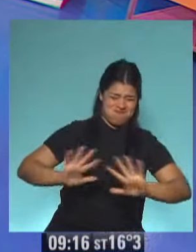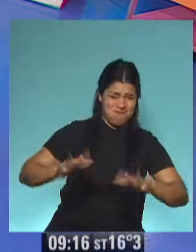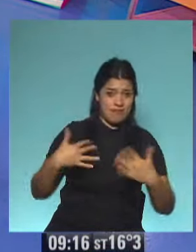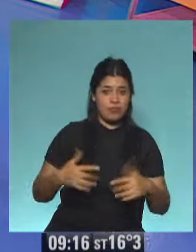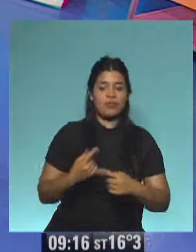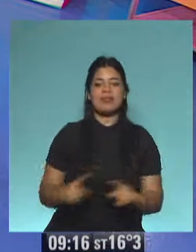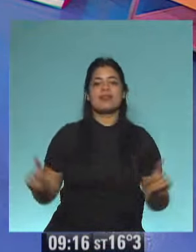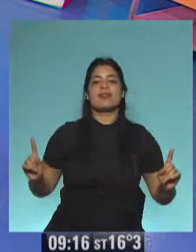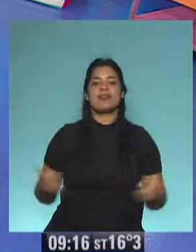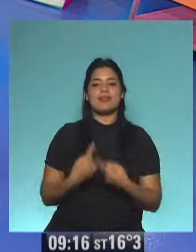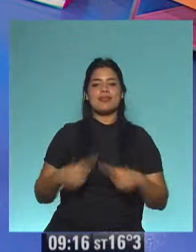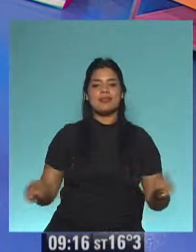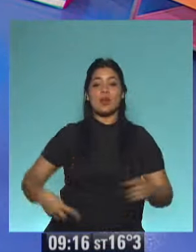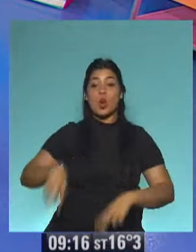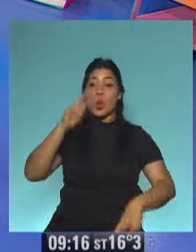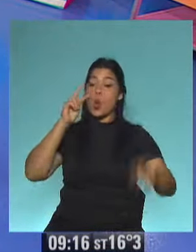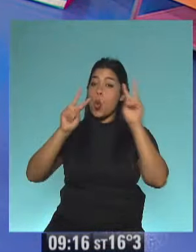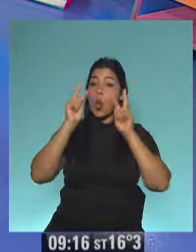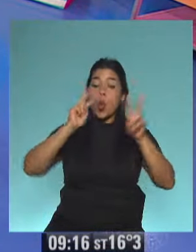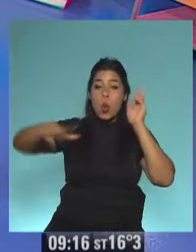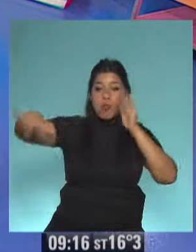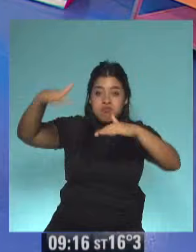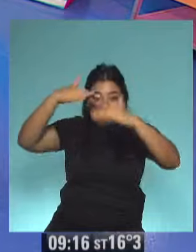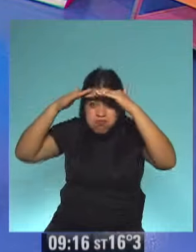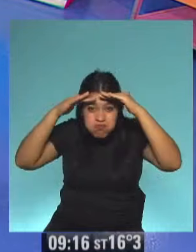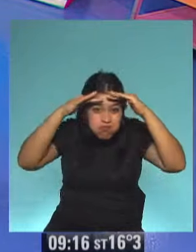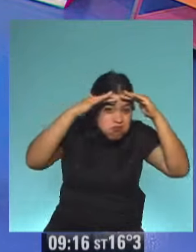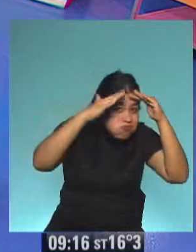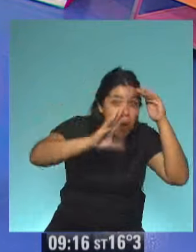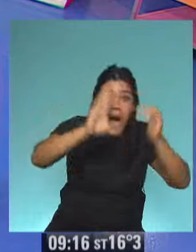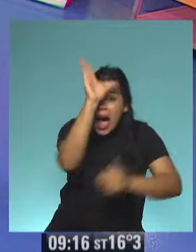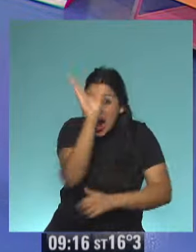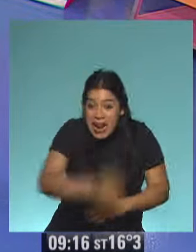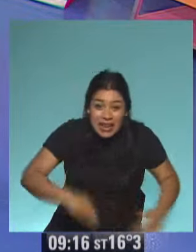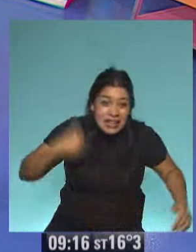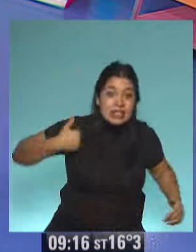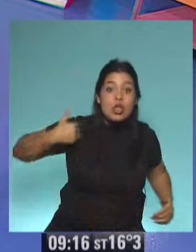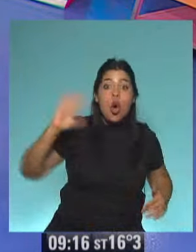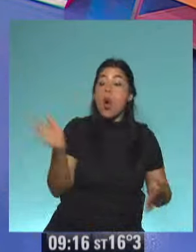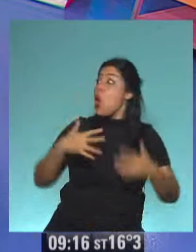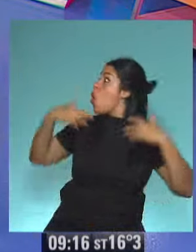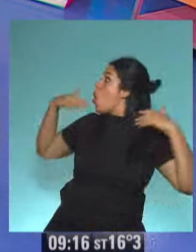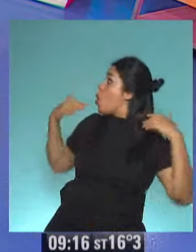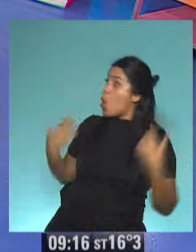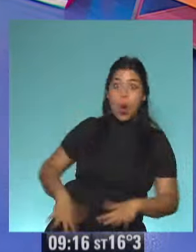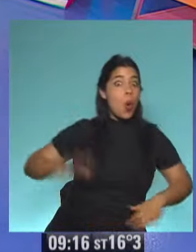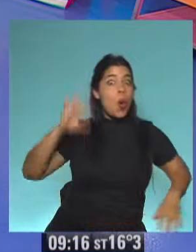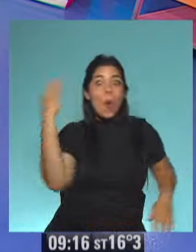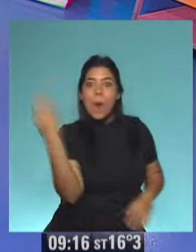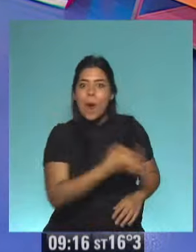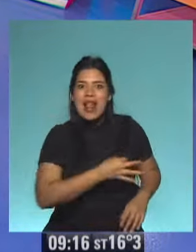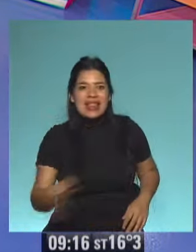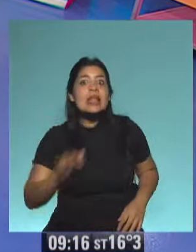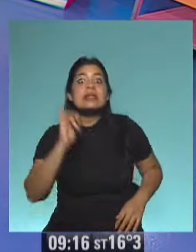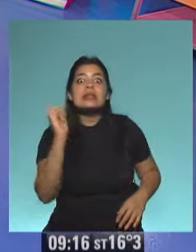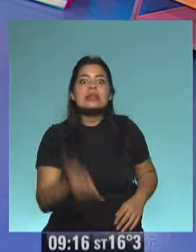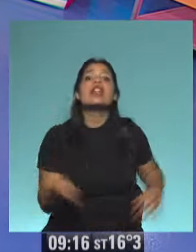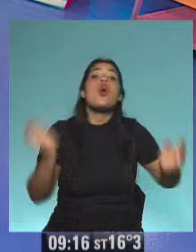ventana! Y vemos... ¡Abre la ventana! ¿Qué? ¡Toda la República Argentina! ¡Abre la ventana! ¡Mira, están todos